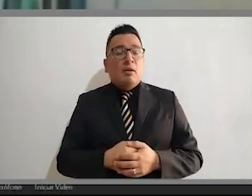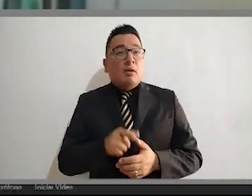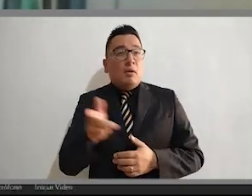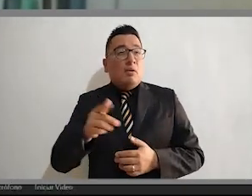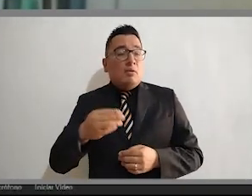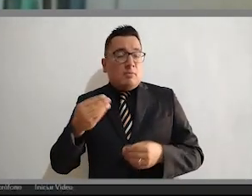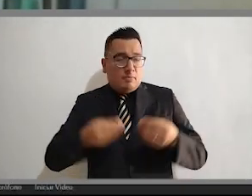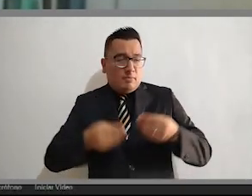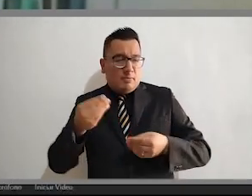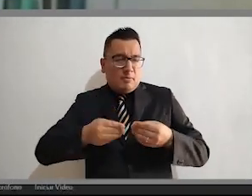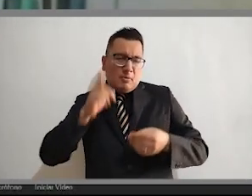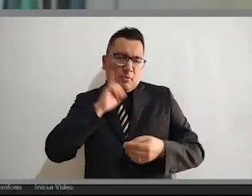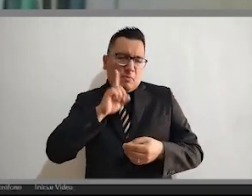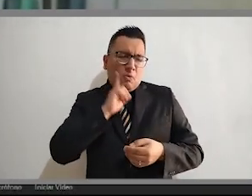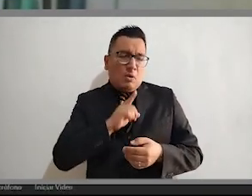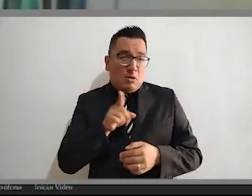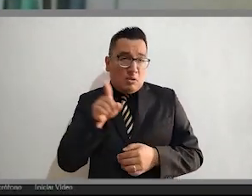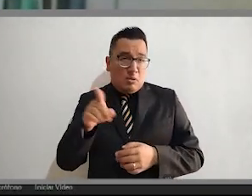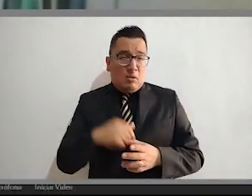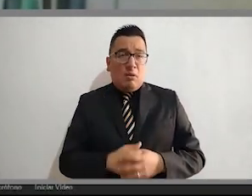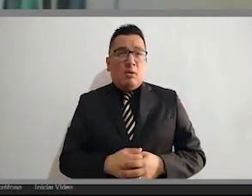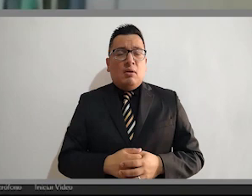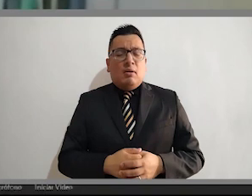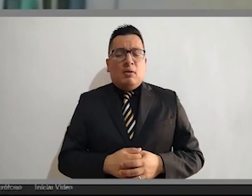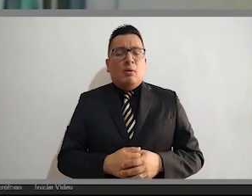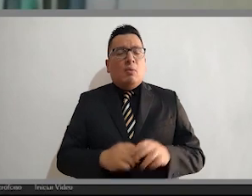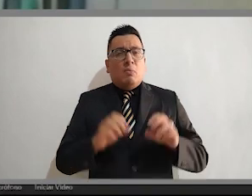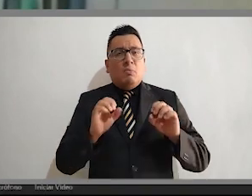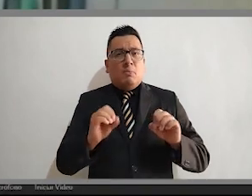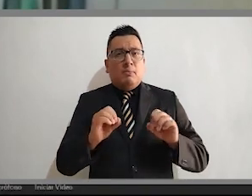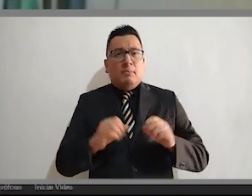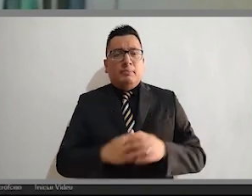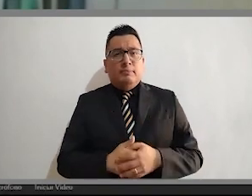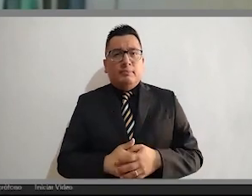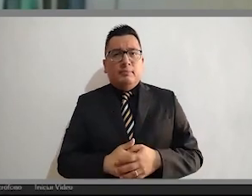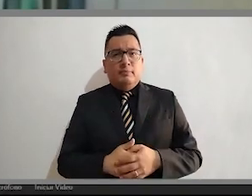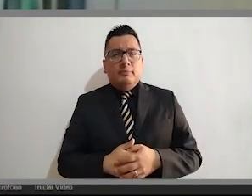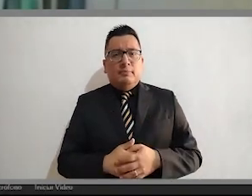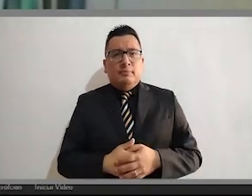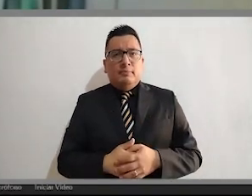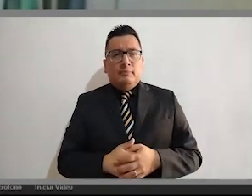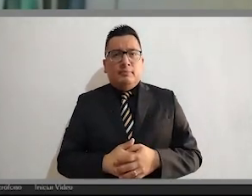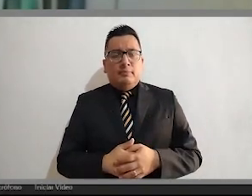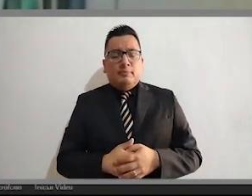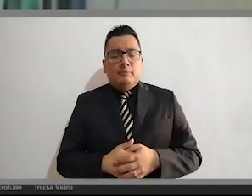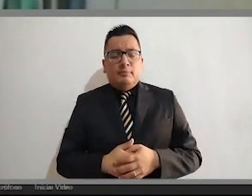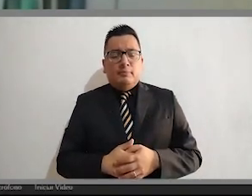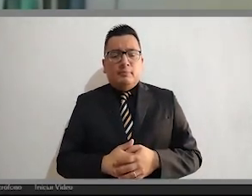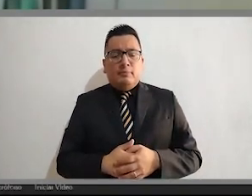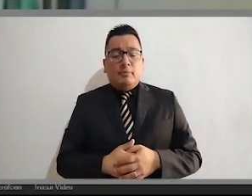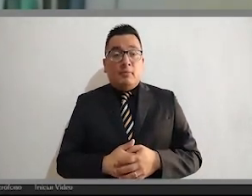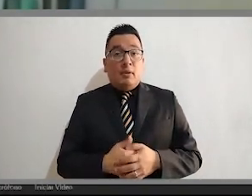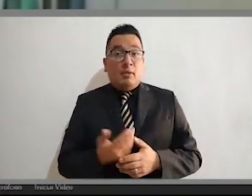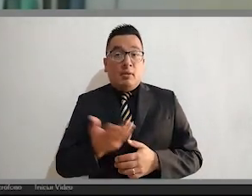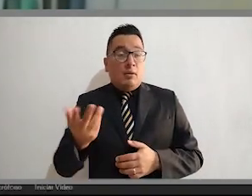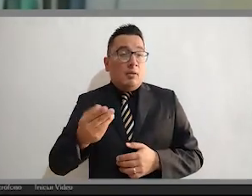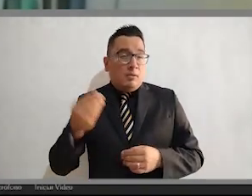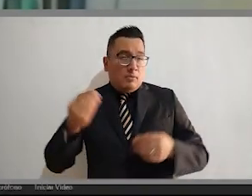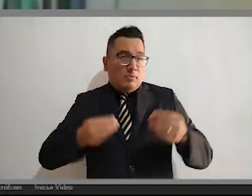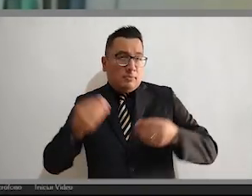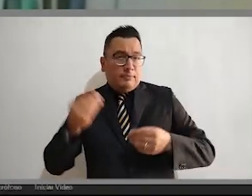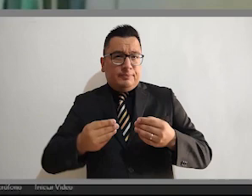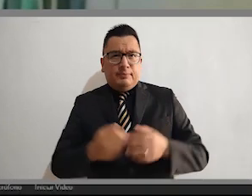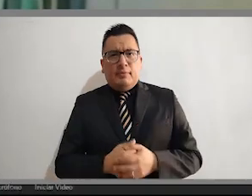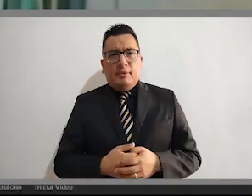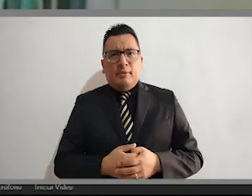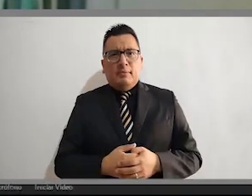las magistradas dentro de los tribunales electorales locales, también, o las magistraturas federales,